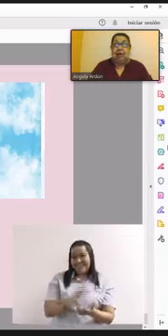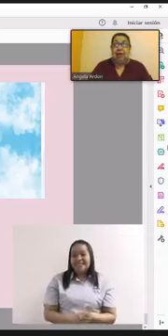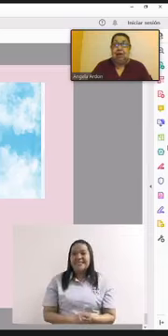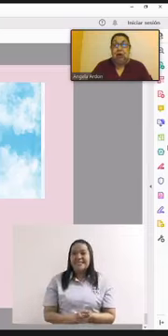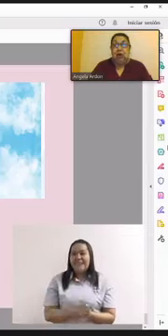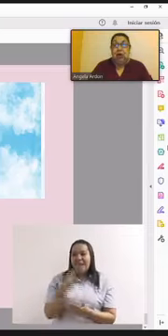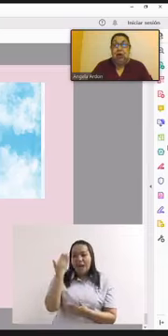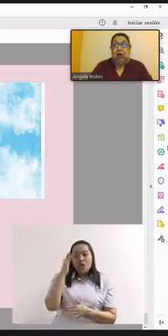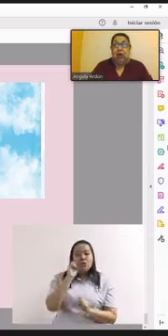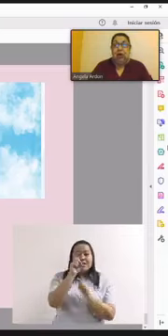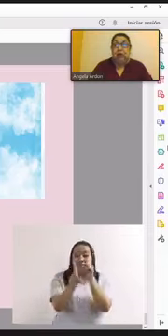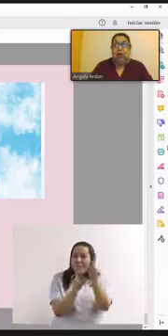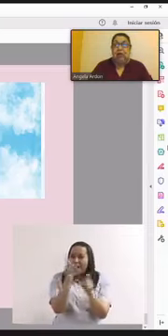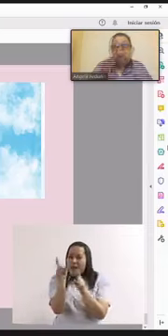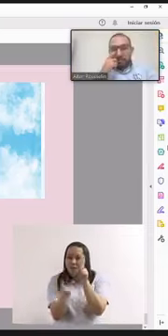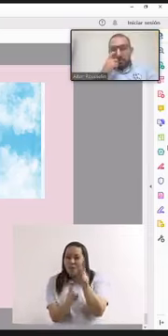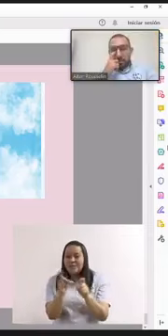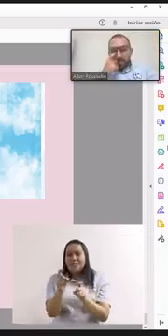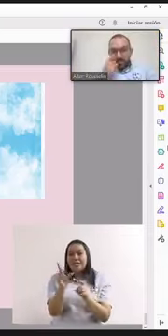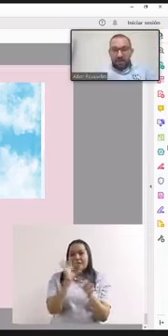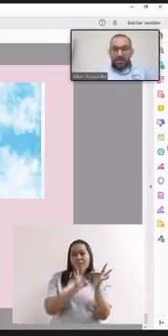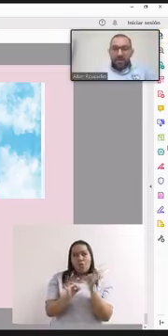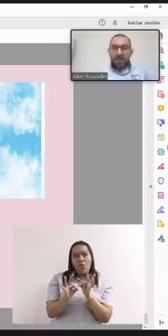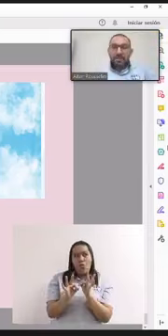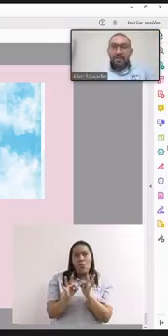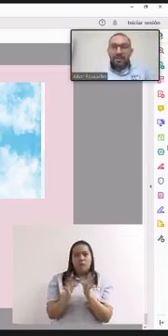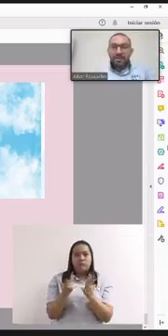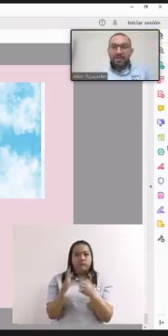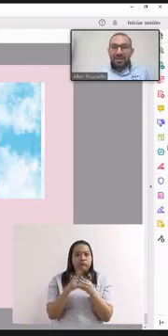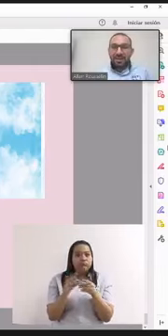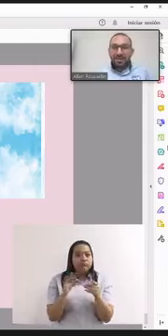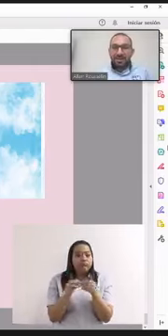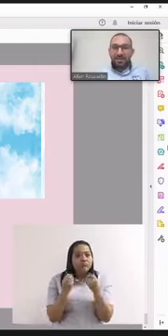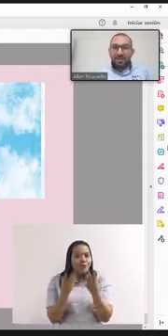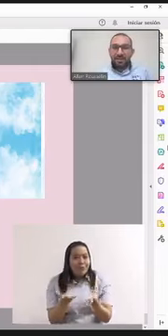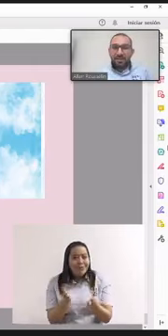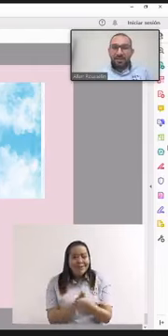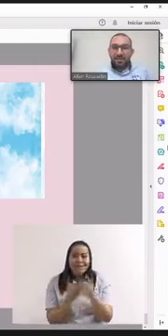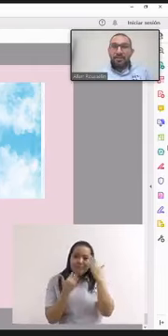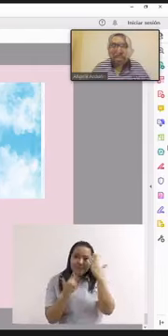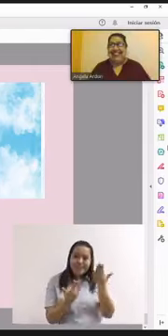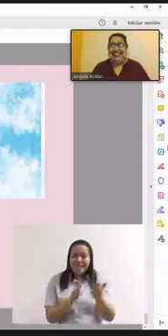preguntas o alguna duda, alguna inquietud. Ya que me dieron 40